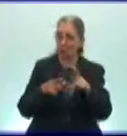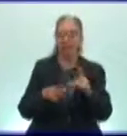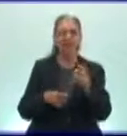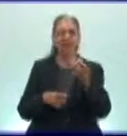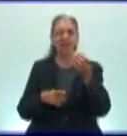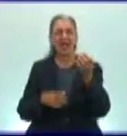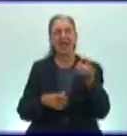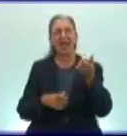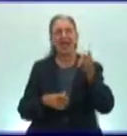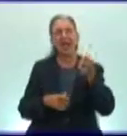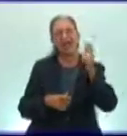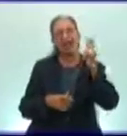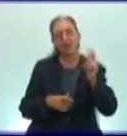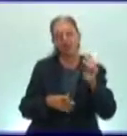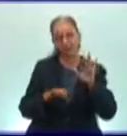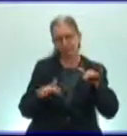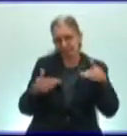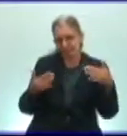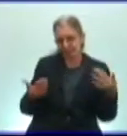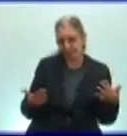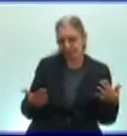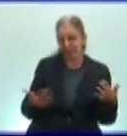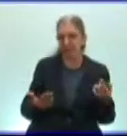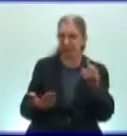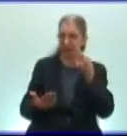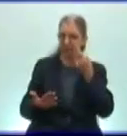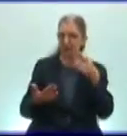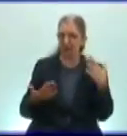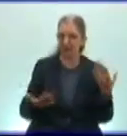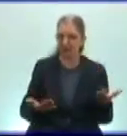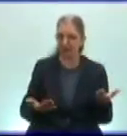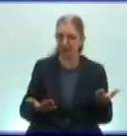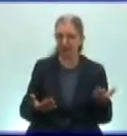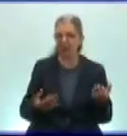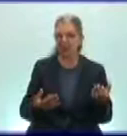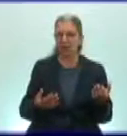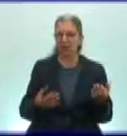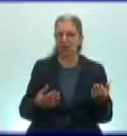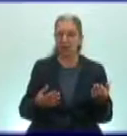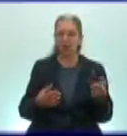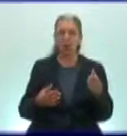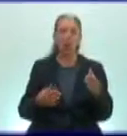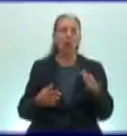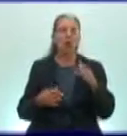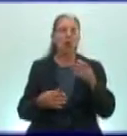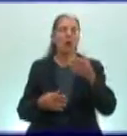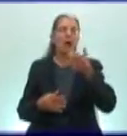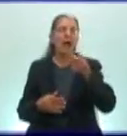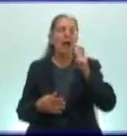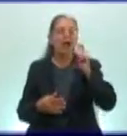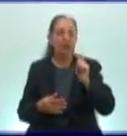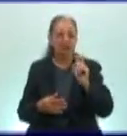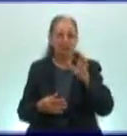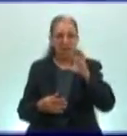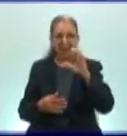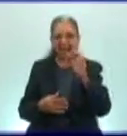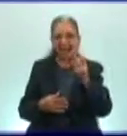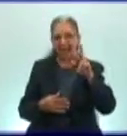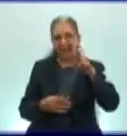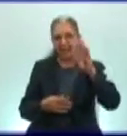átomos. Y en este caso, estamos viendo la composición de núcleos de átomos de